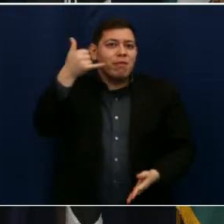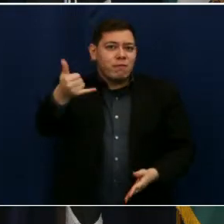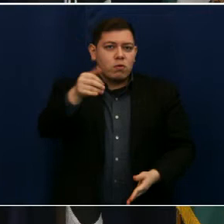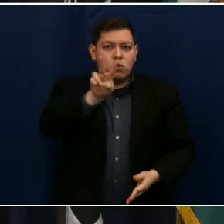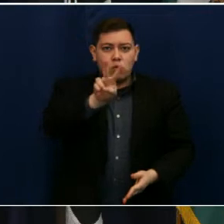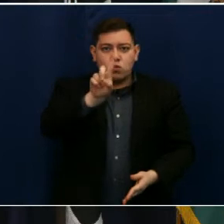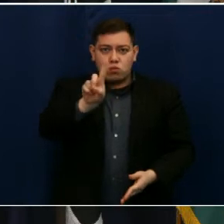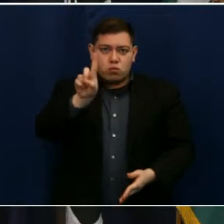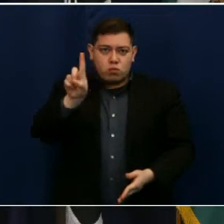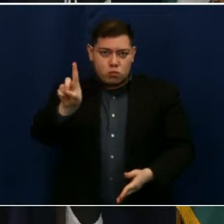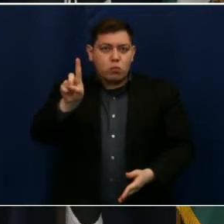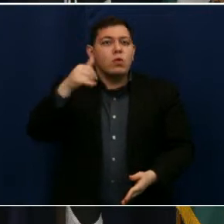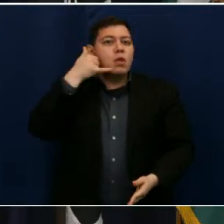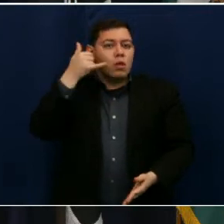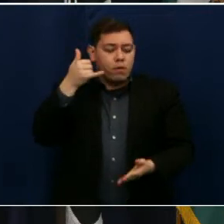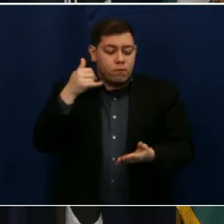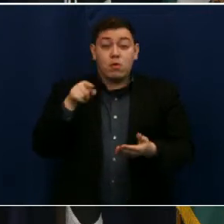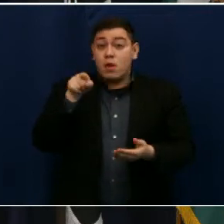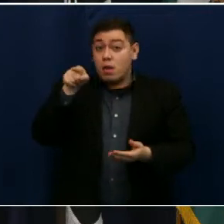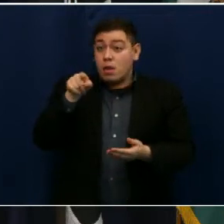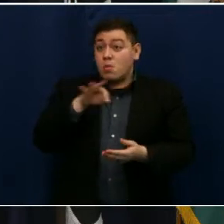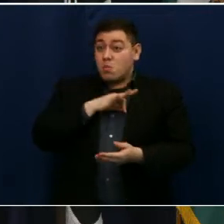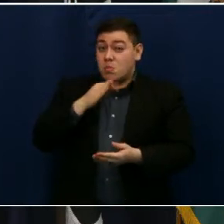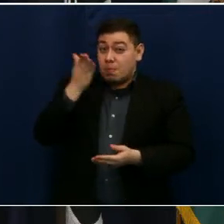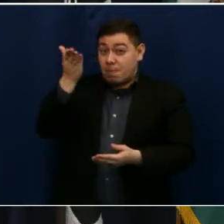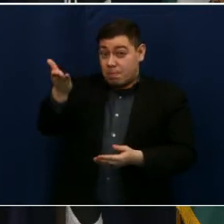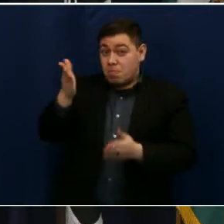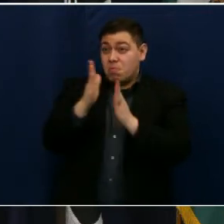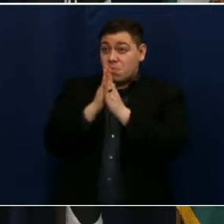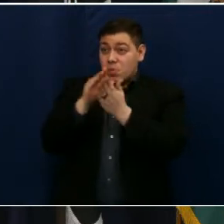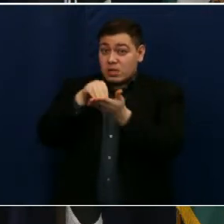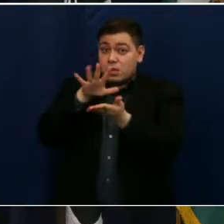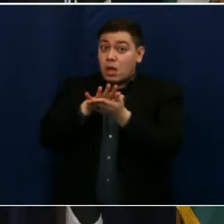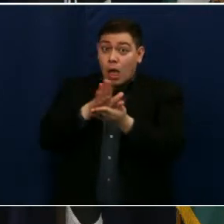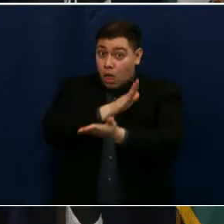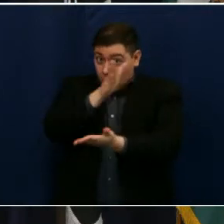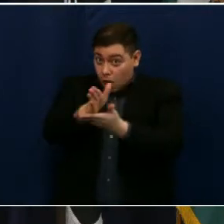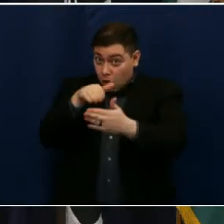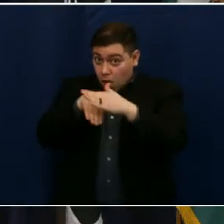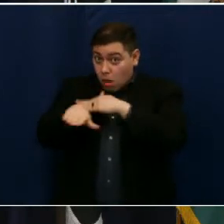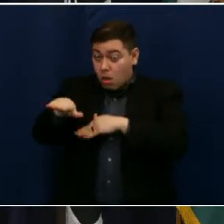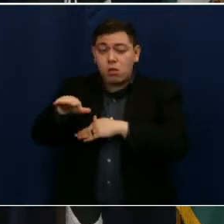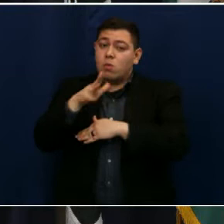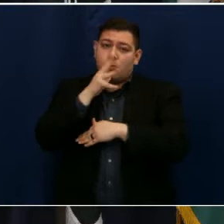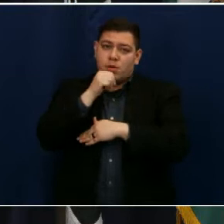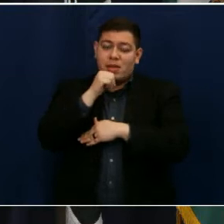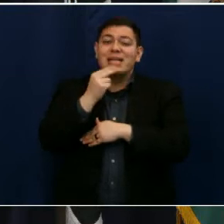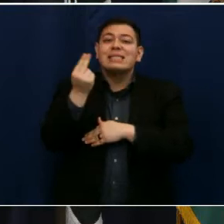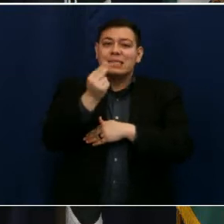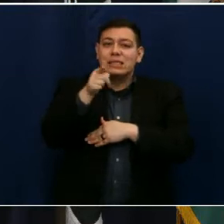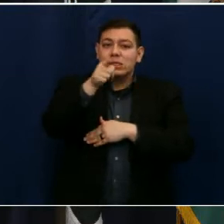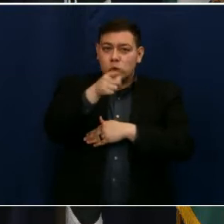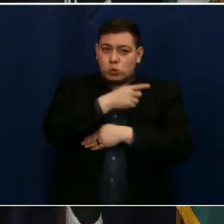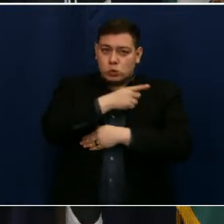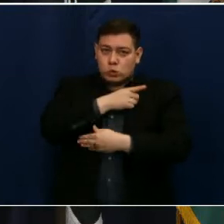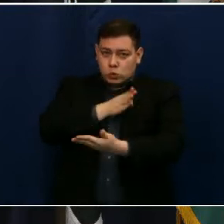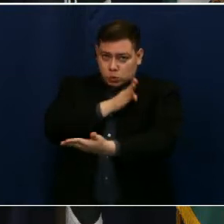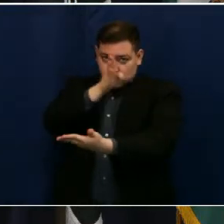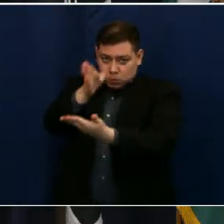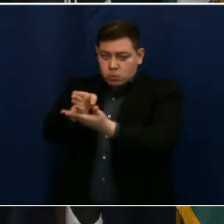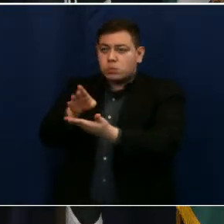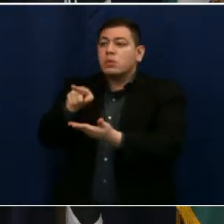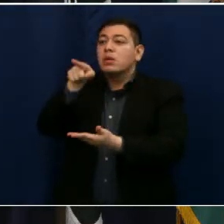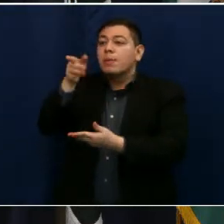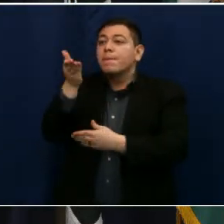una cita, ayudar a hacer una cita, porque es importante que tengan cita antes de ir por su vacuna. Ahorita lo que está haciendo el condado